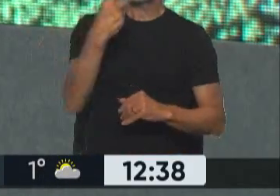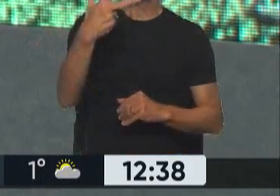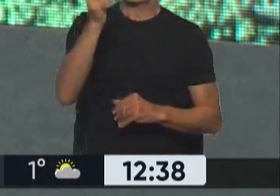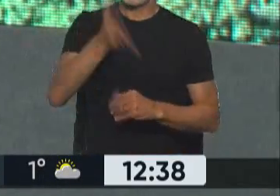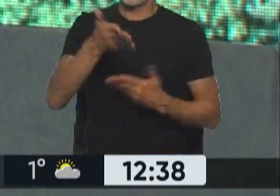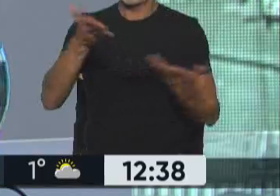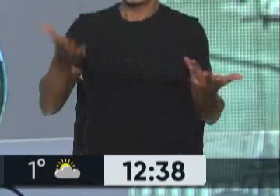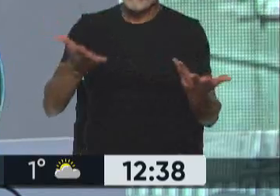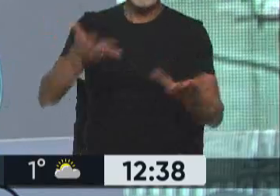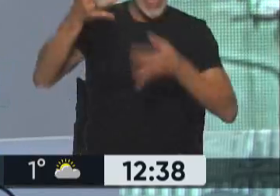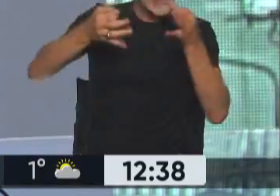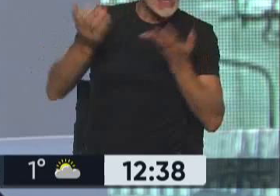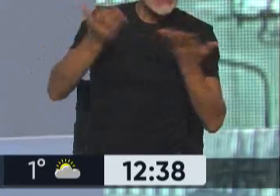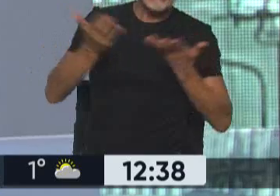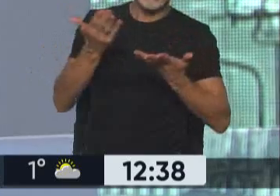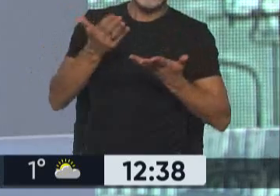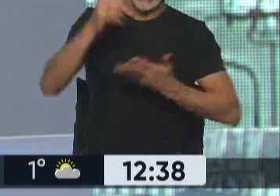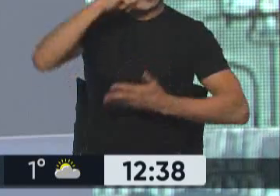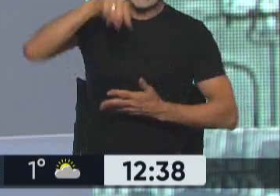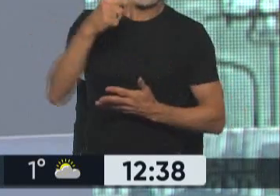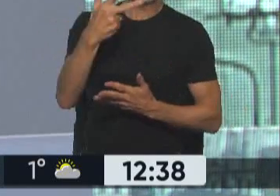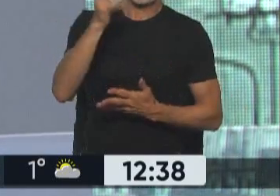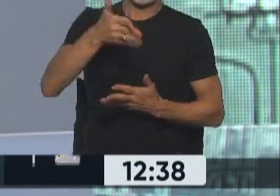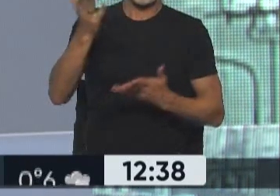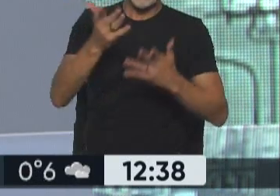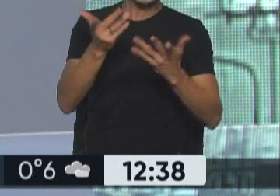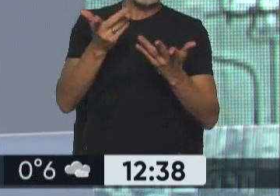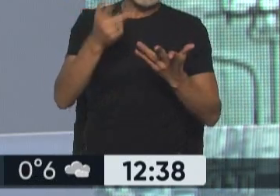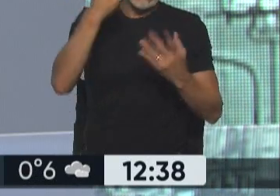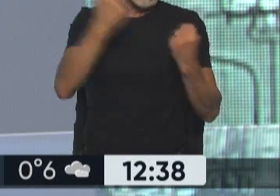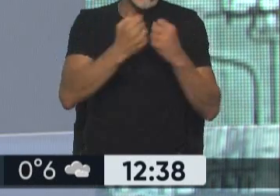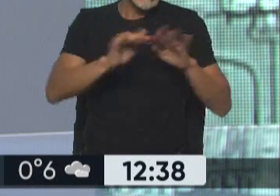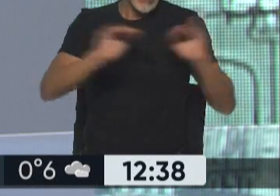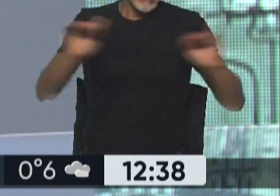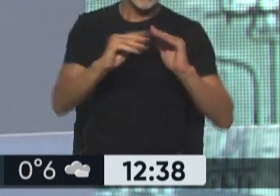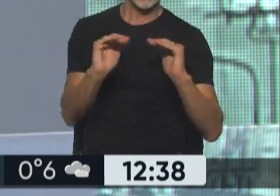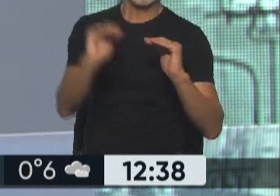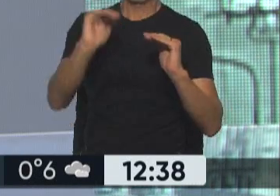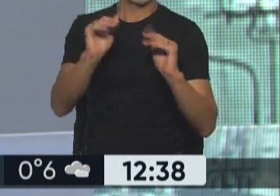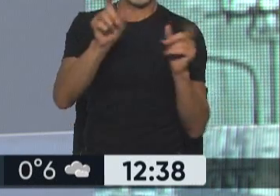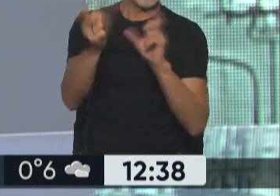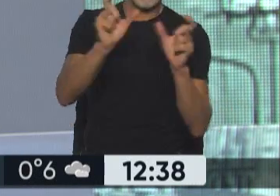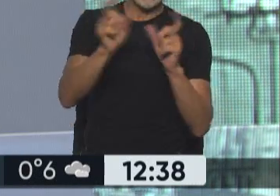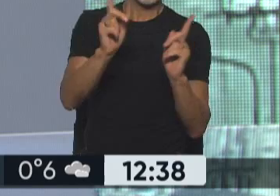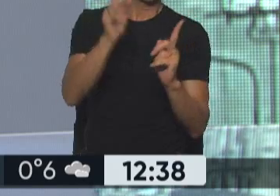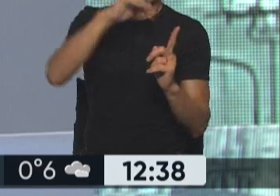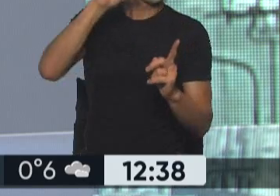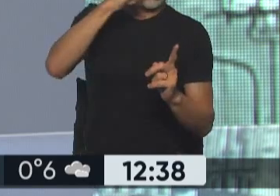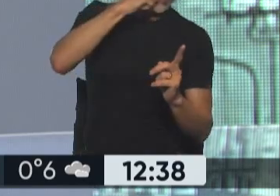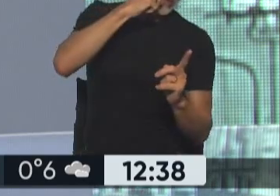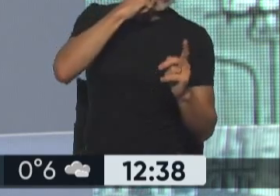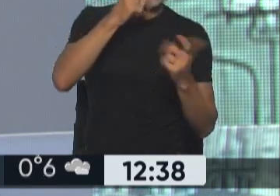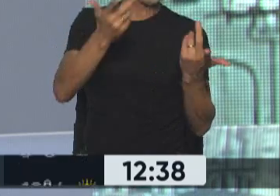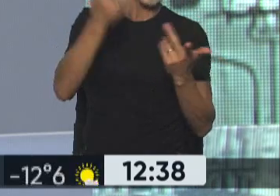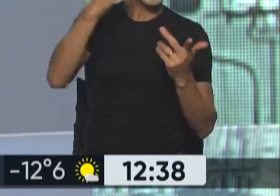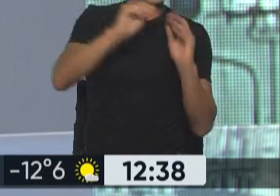Raúl de la Torre a ver exactamente un número que va está en línea no digamos que es un ascenso porque es muy poca la diferencia con respecto al mes anterior junio